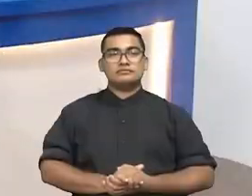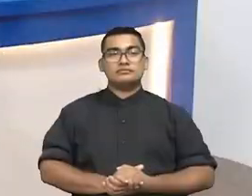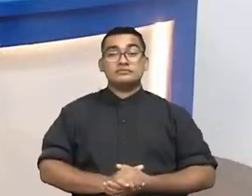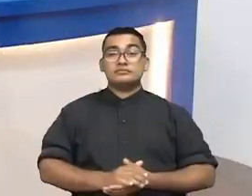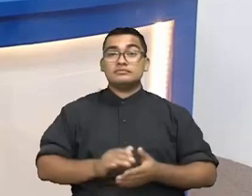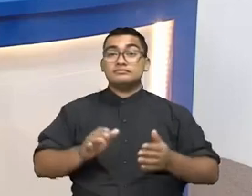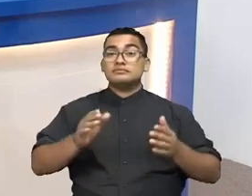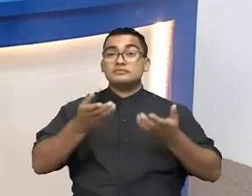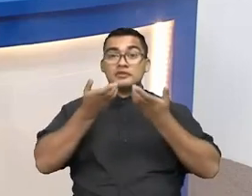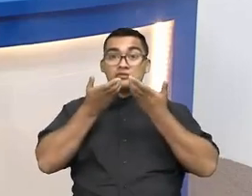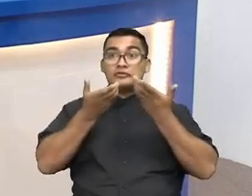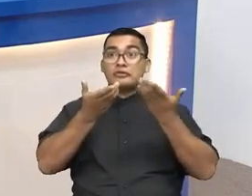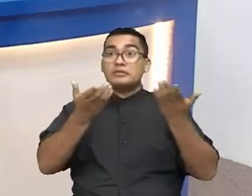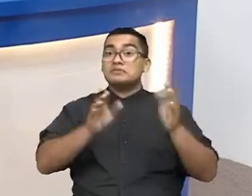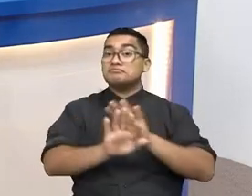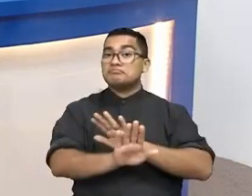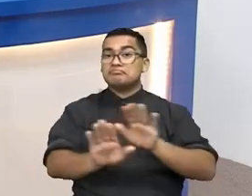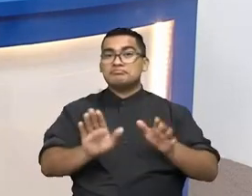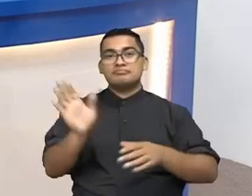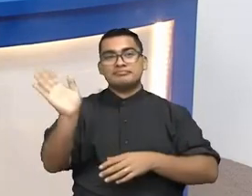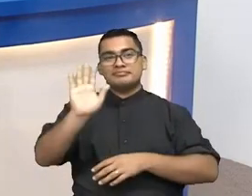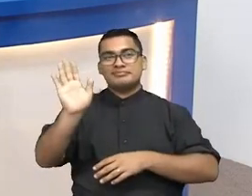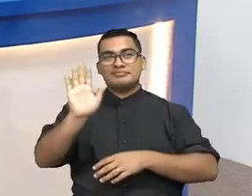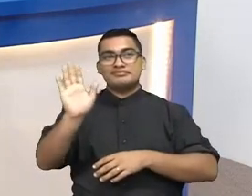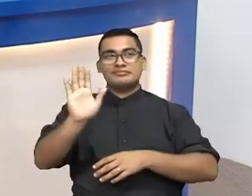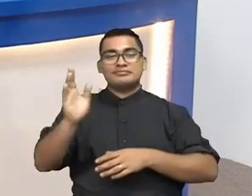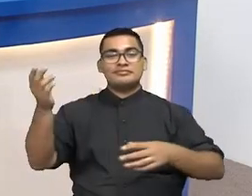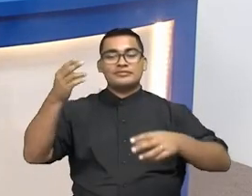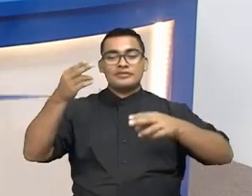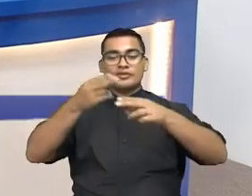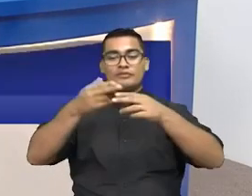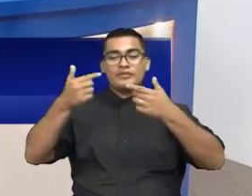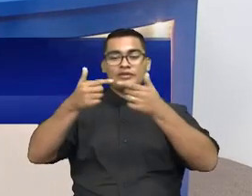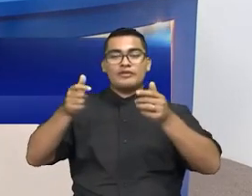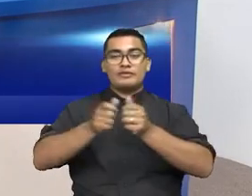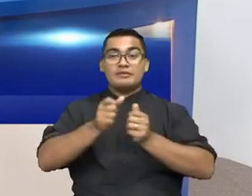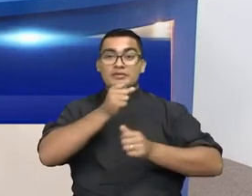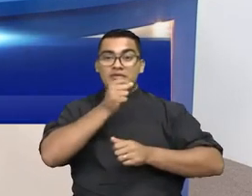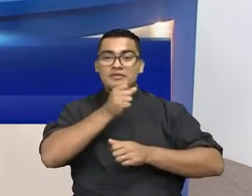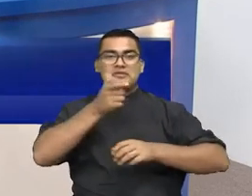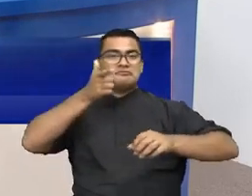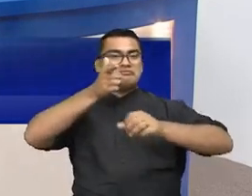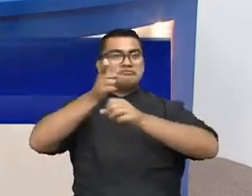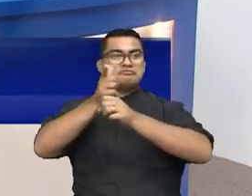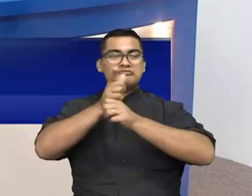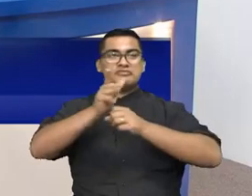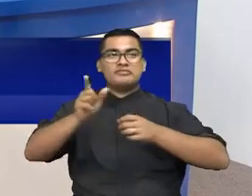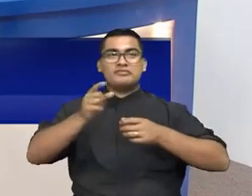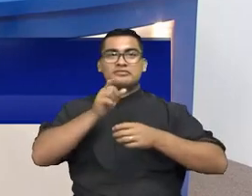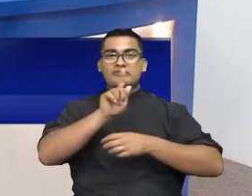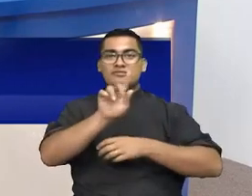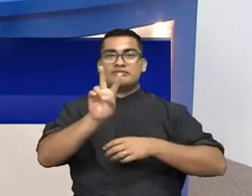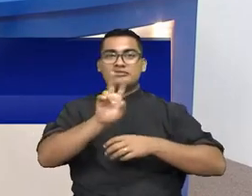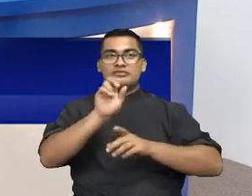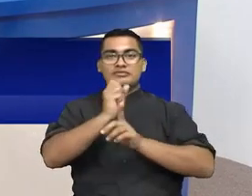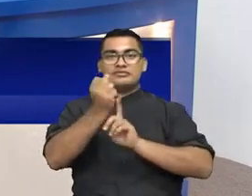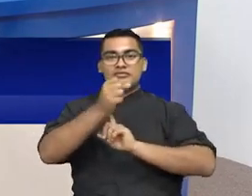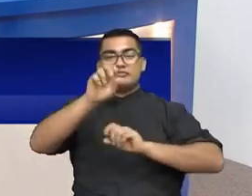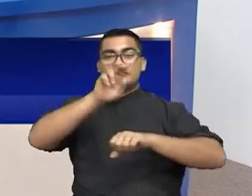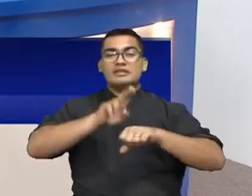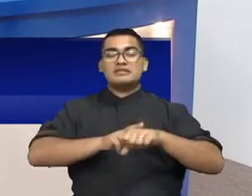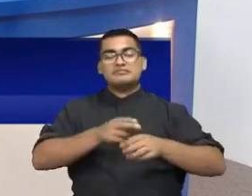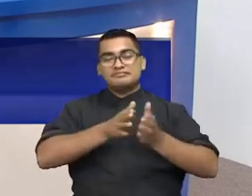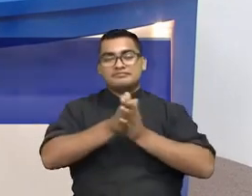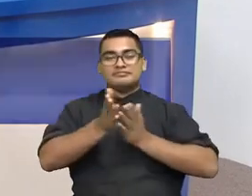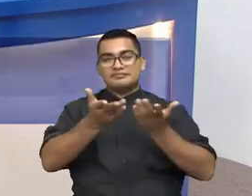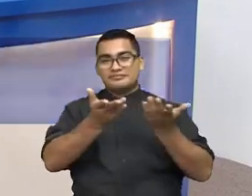Es todo en informaciones. Nos despedimos de ustedes en nombre del equipo de periodistas, camarógrafos y editores de tu canal parlamentario,